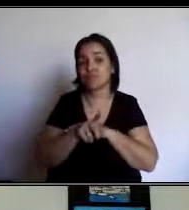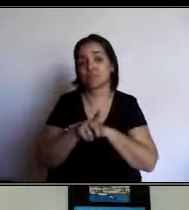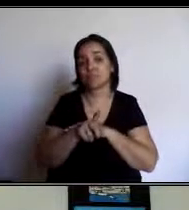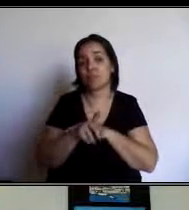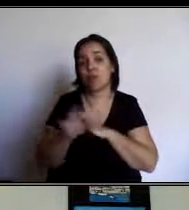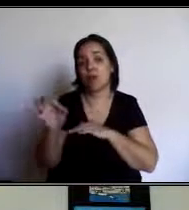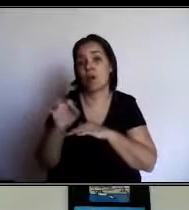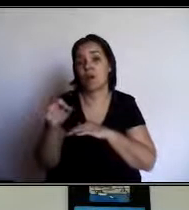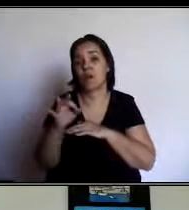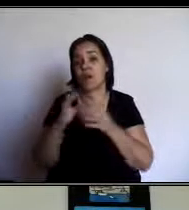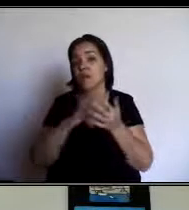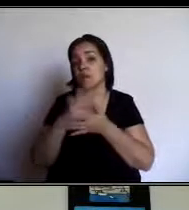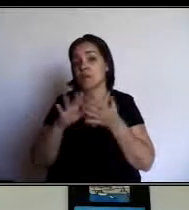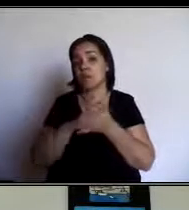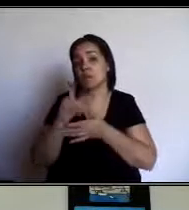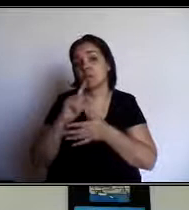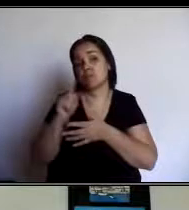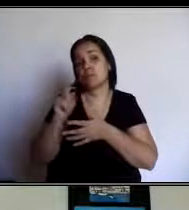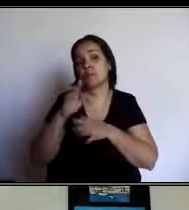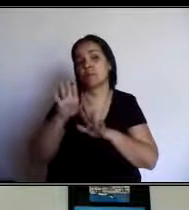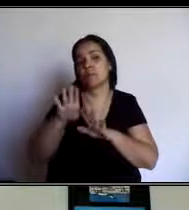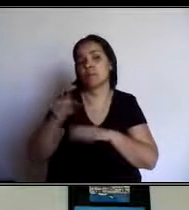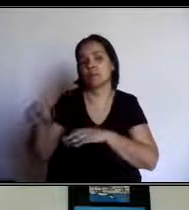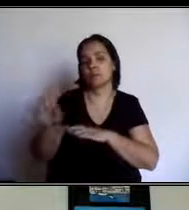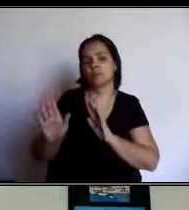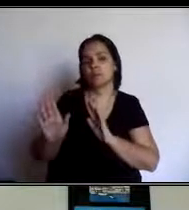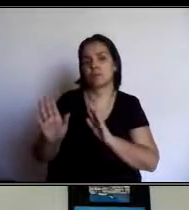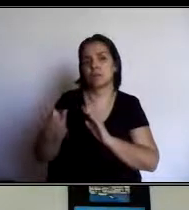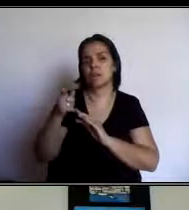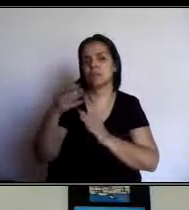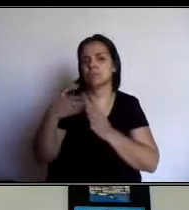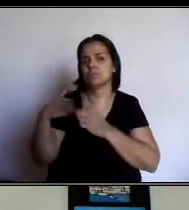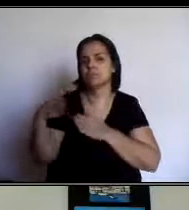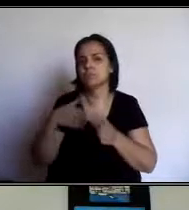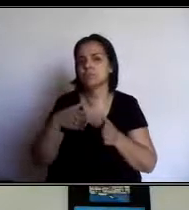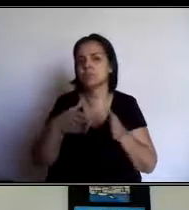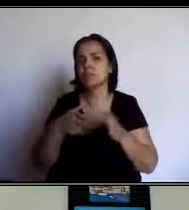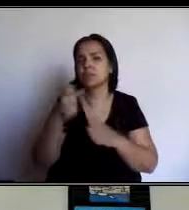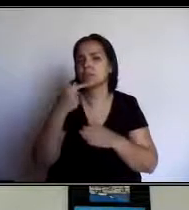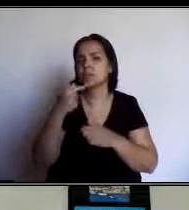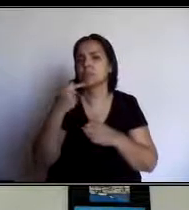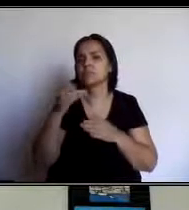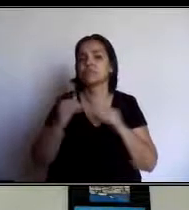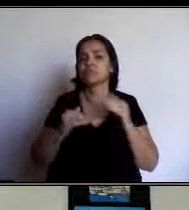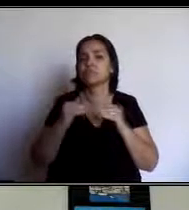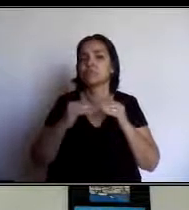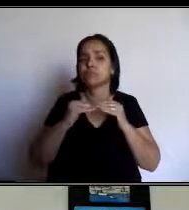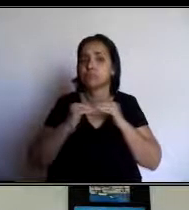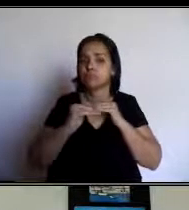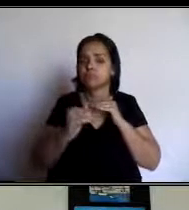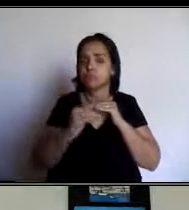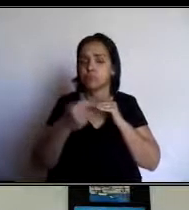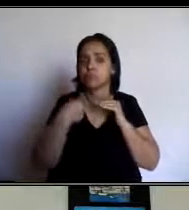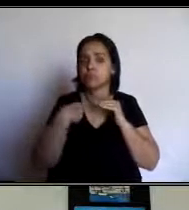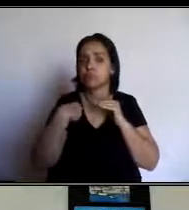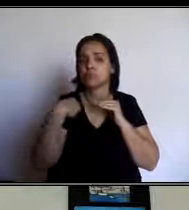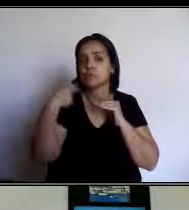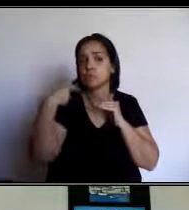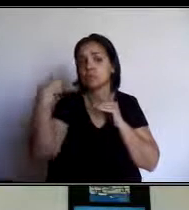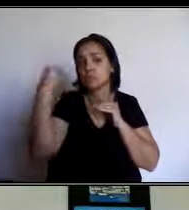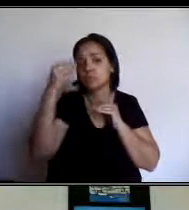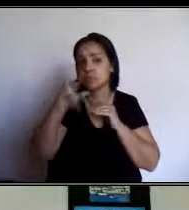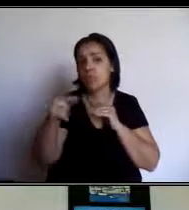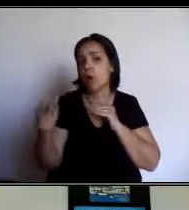habla mucho de ella, pero está ahí. ¿Eso sería una vía de lograr ese equilibrio? Entendemos que sí. No todo